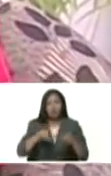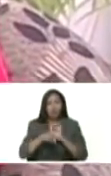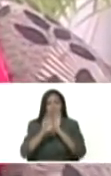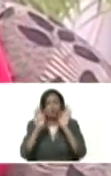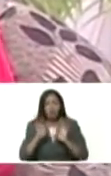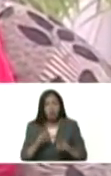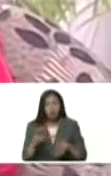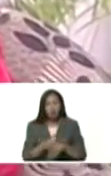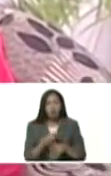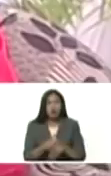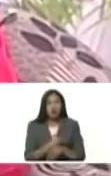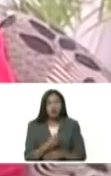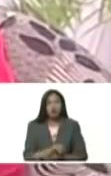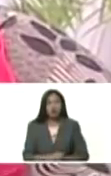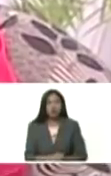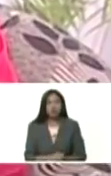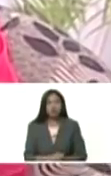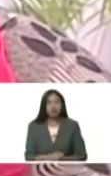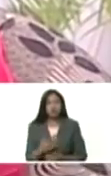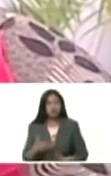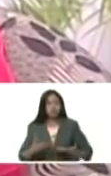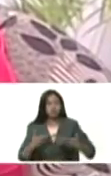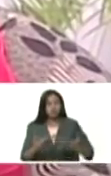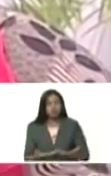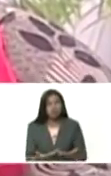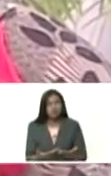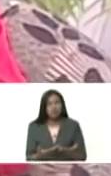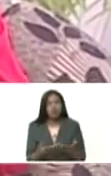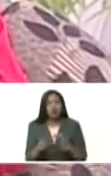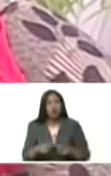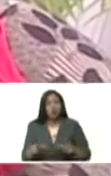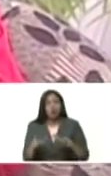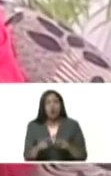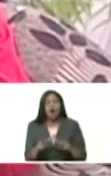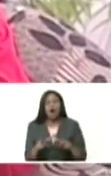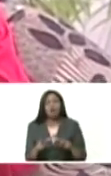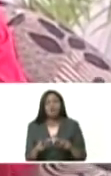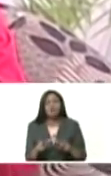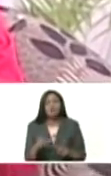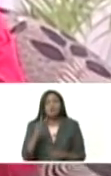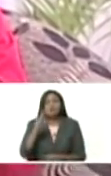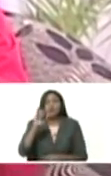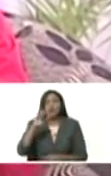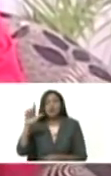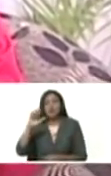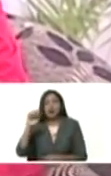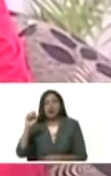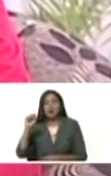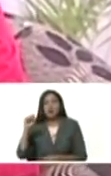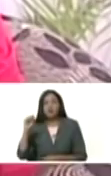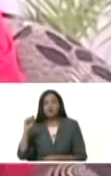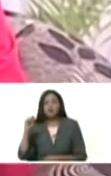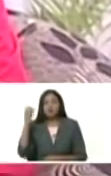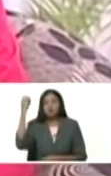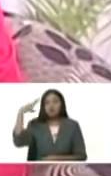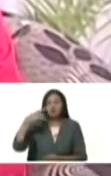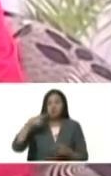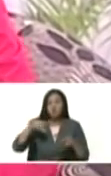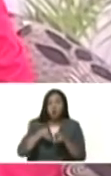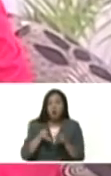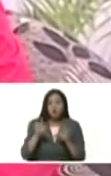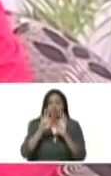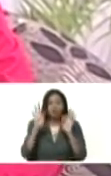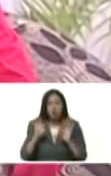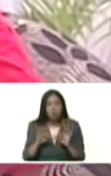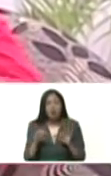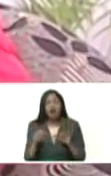gobernador José Vázquez, para que entreguen el urbanismo Villas del Sol, 80 viviendas para el pueblo de